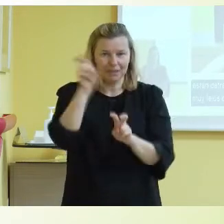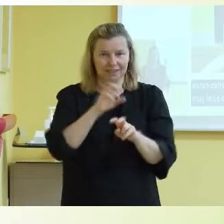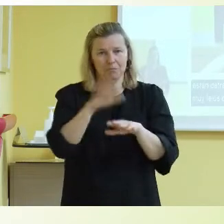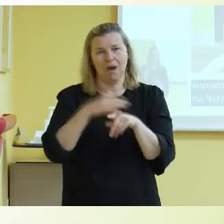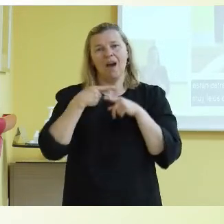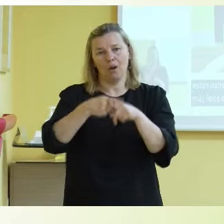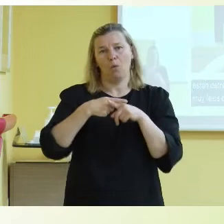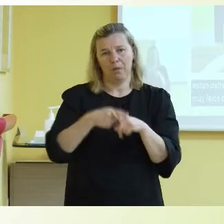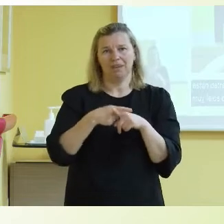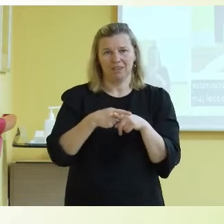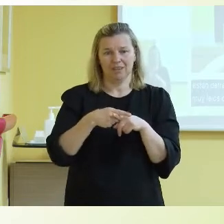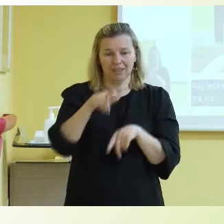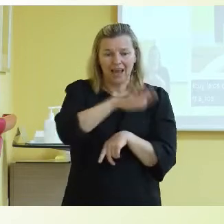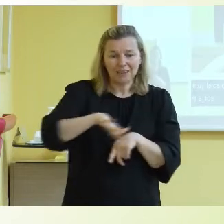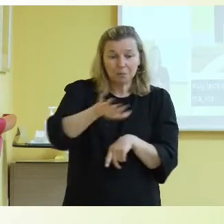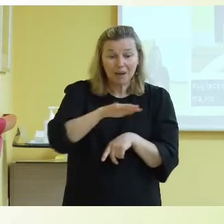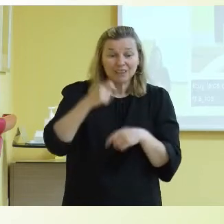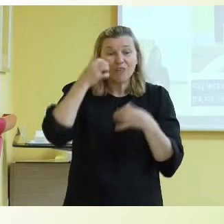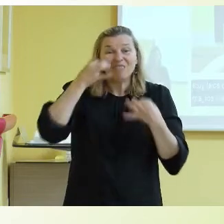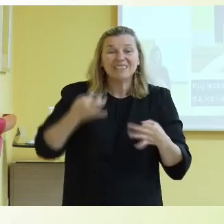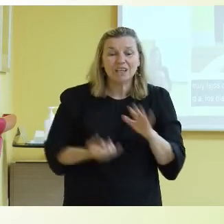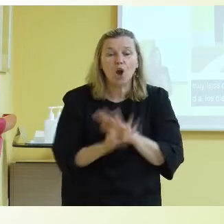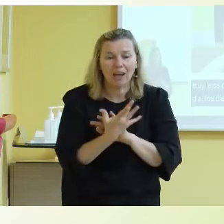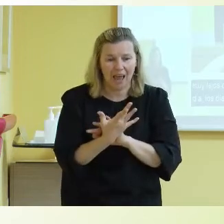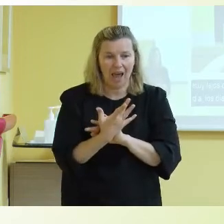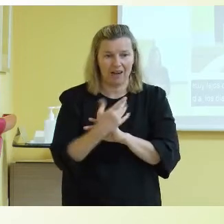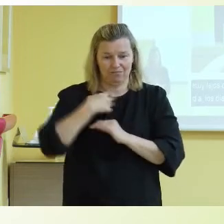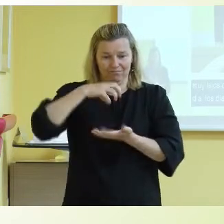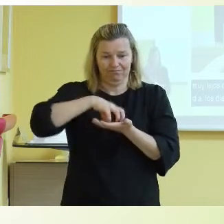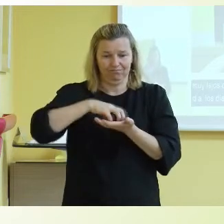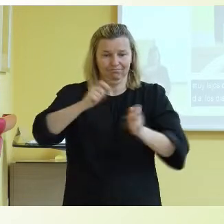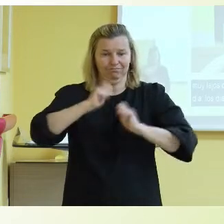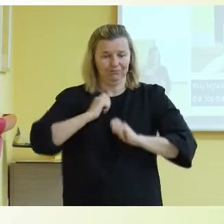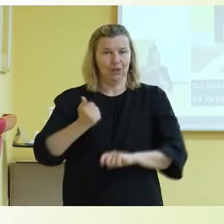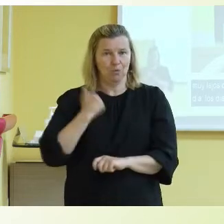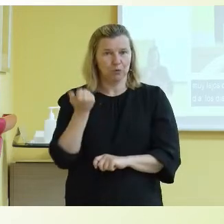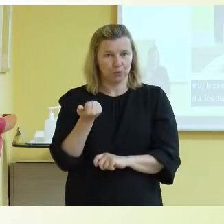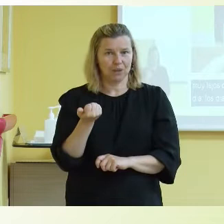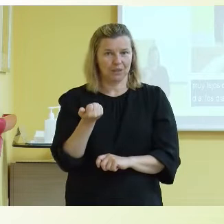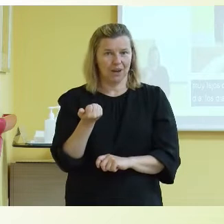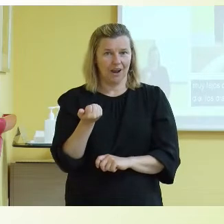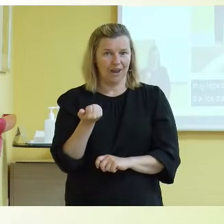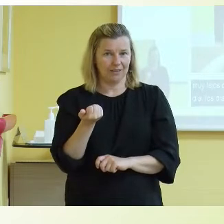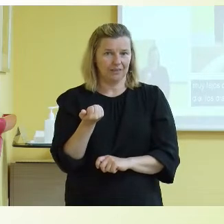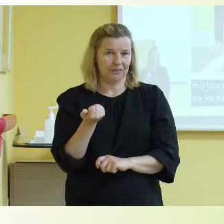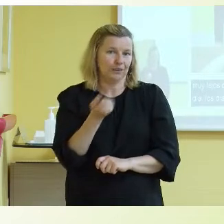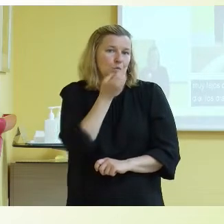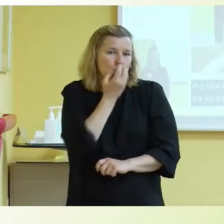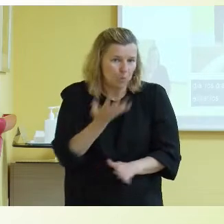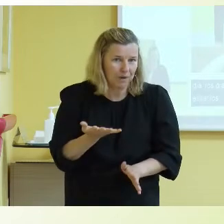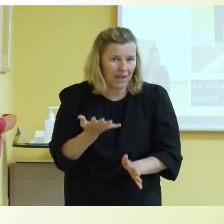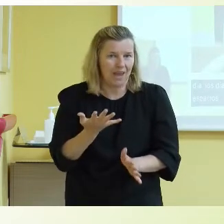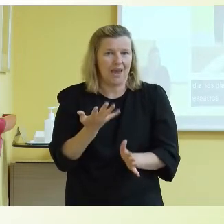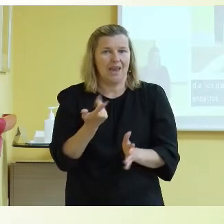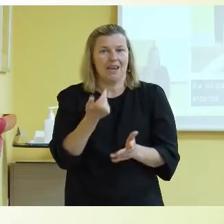estos espacios físicos que el creer os da la posibilidad de forma bastante buena y